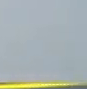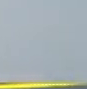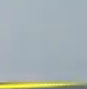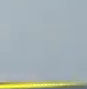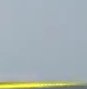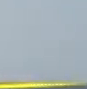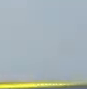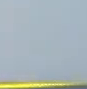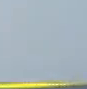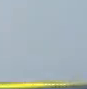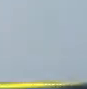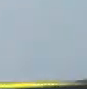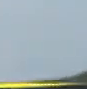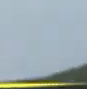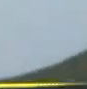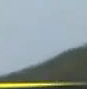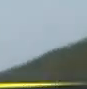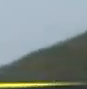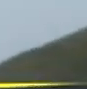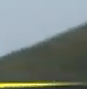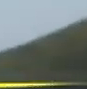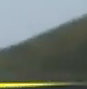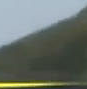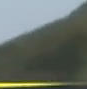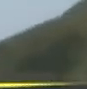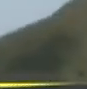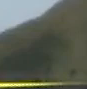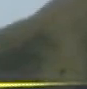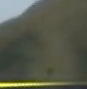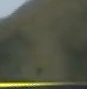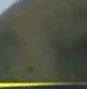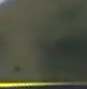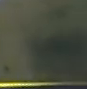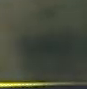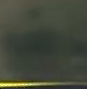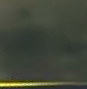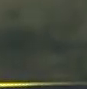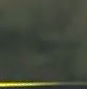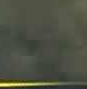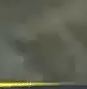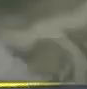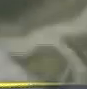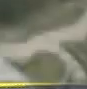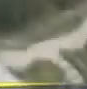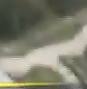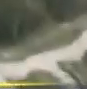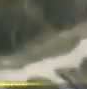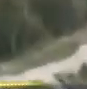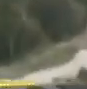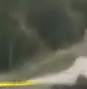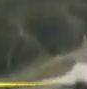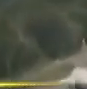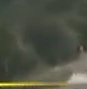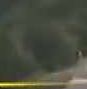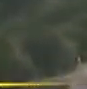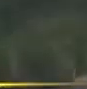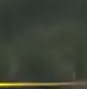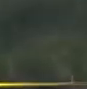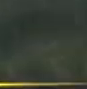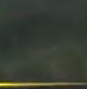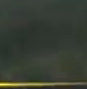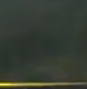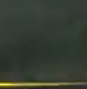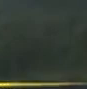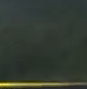red social X: Venezuela se ha ganado el derecho al futuro de prosperidad en el que nos planteamos grandes objetivos, la